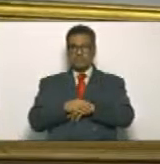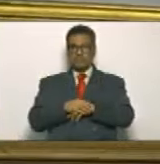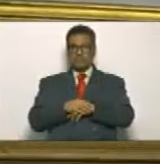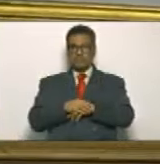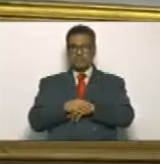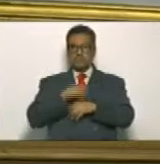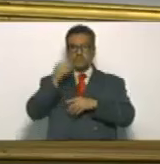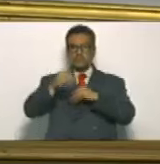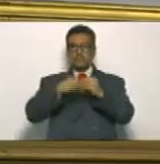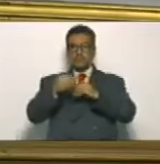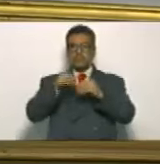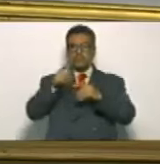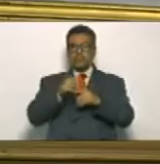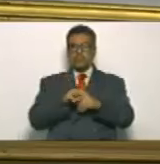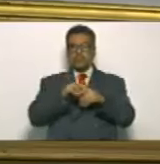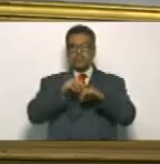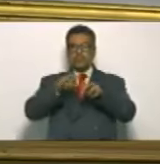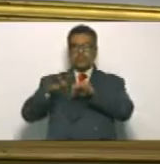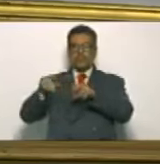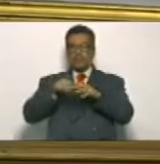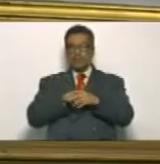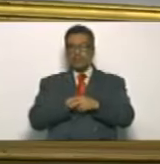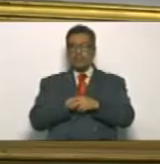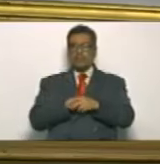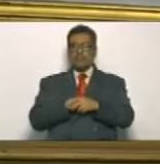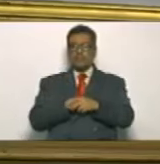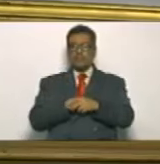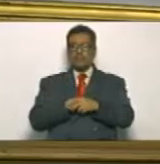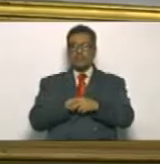La consigna por secretaría.